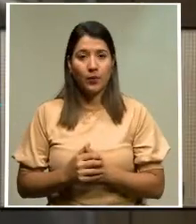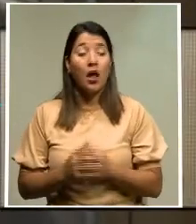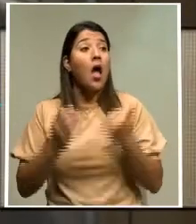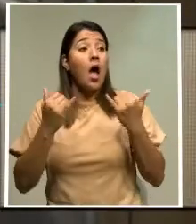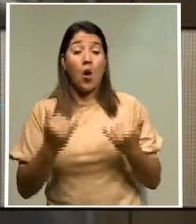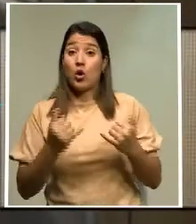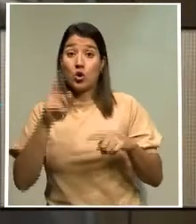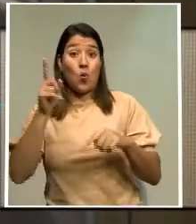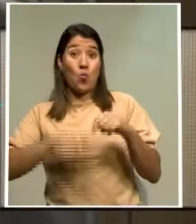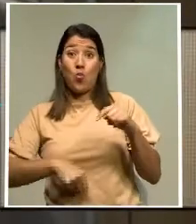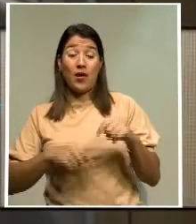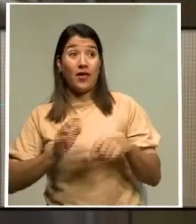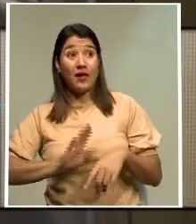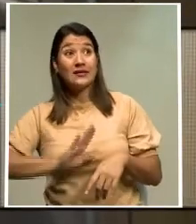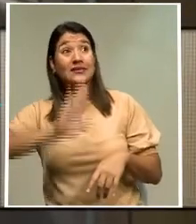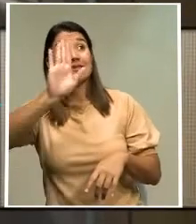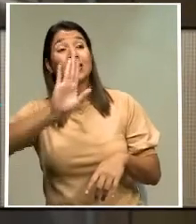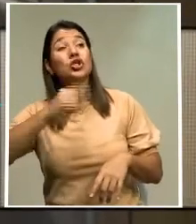conciencia